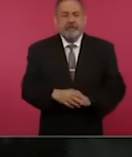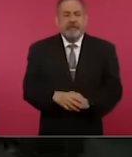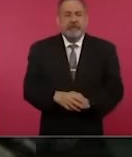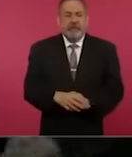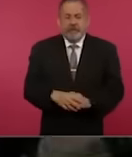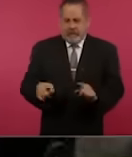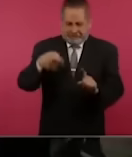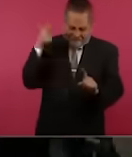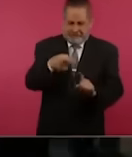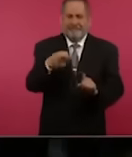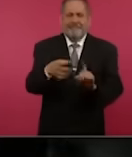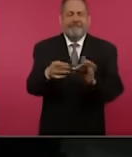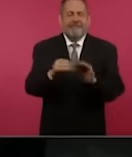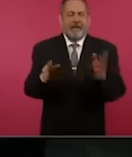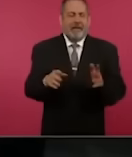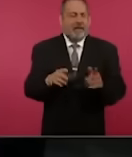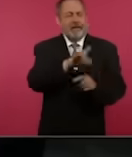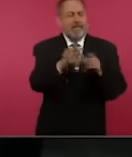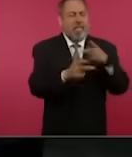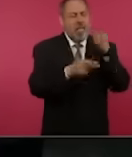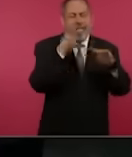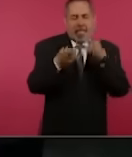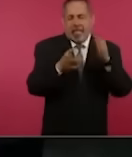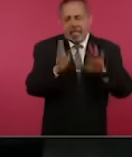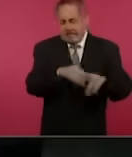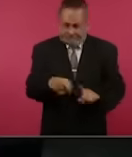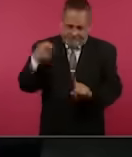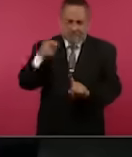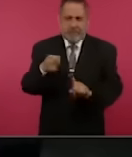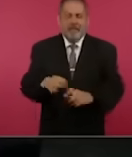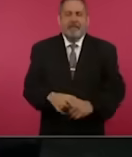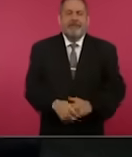ir al grano, porque lo demás es pacha.